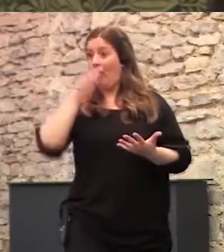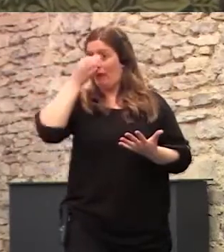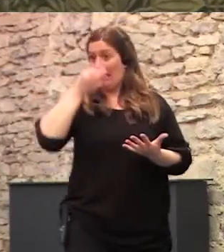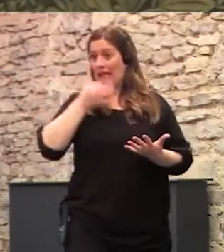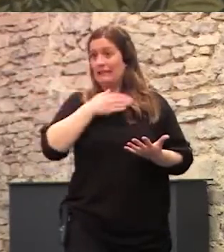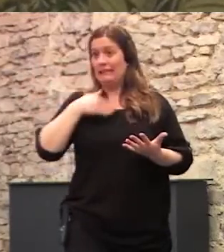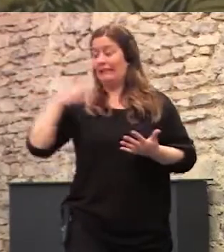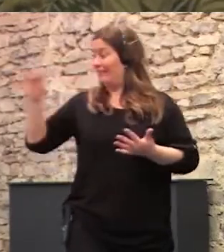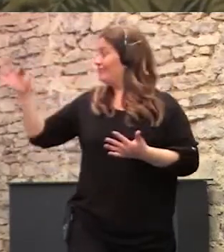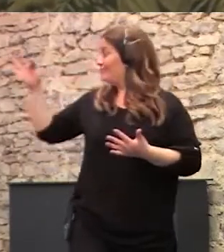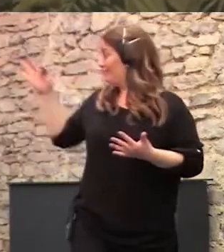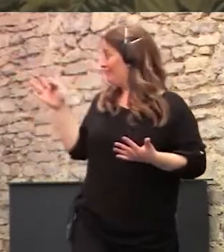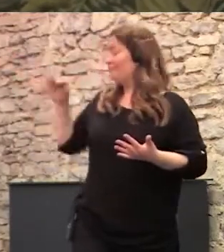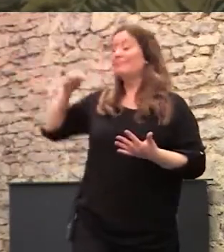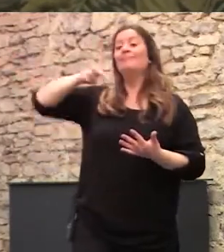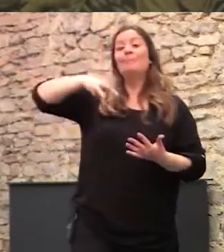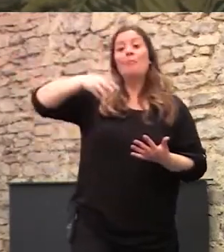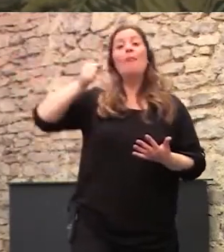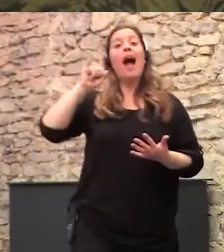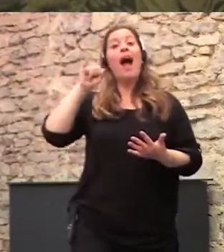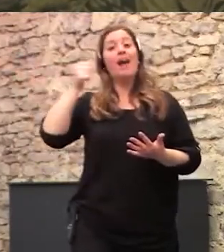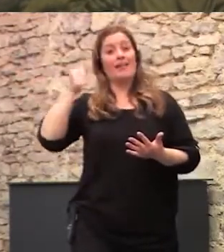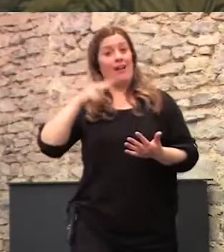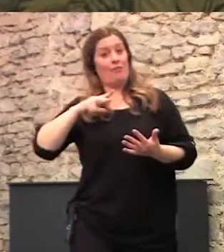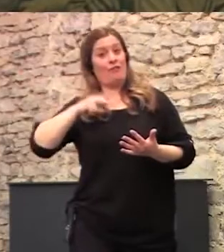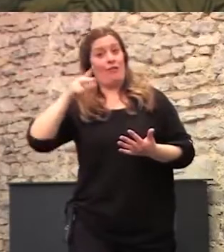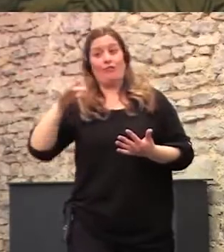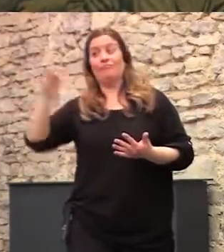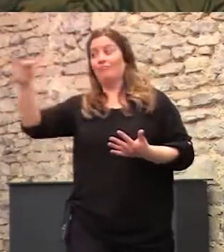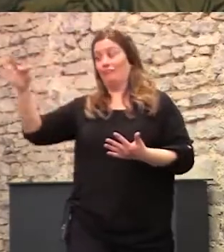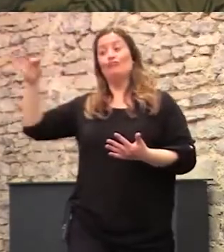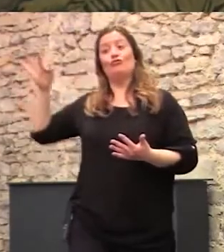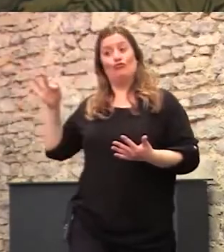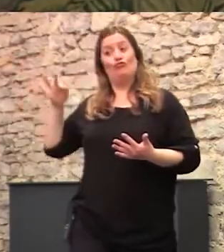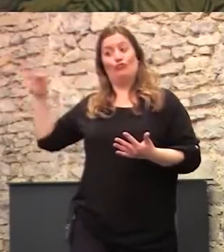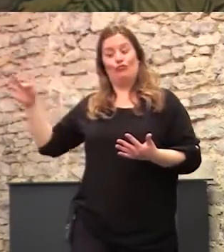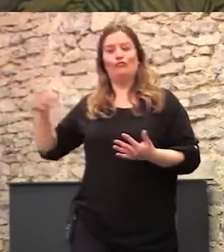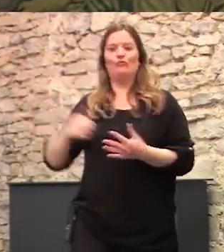Maya, pues te damos la palabra sin más.